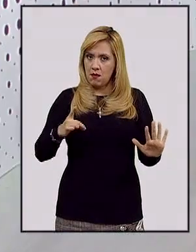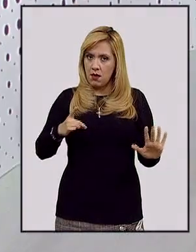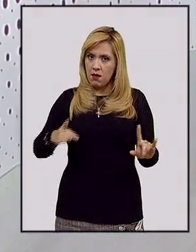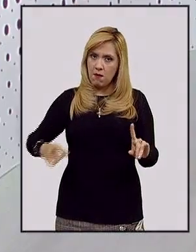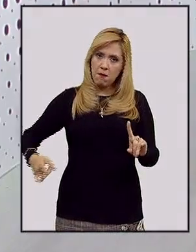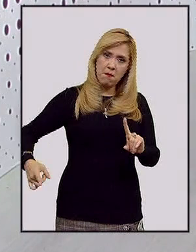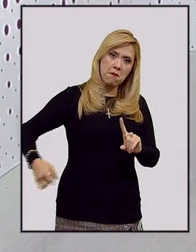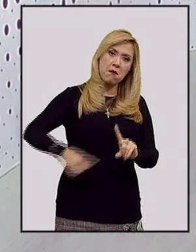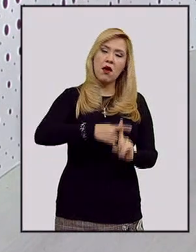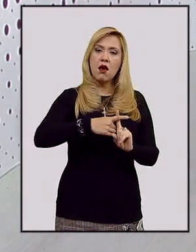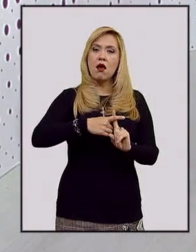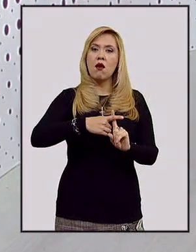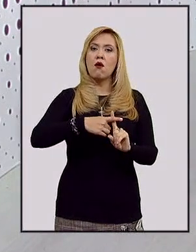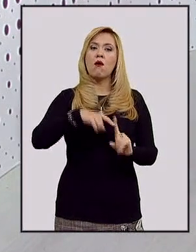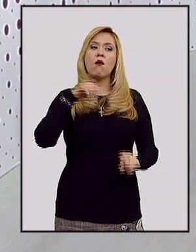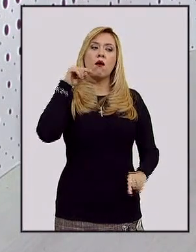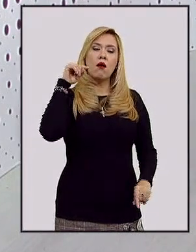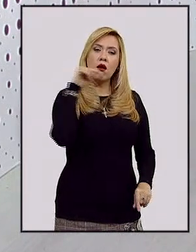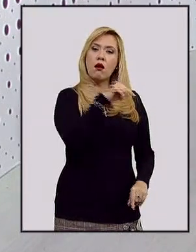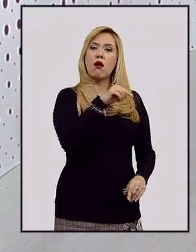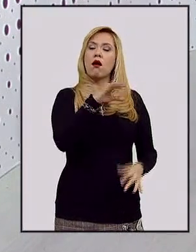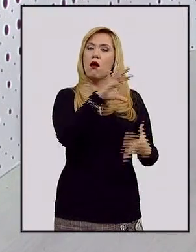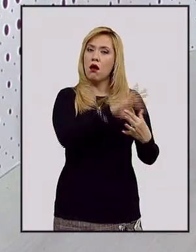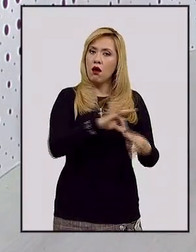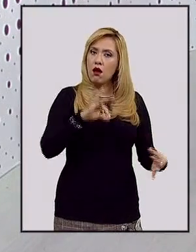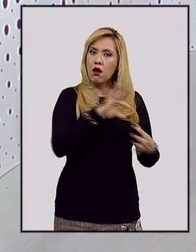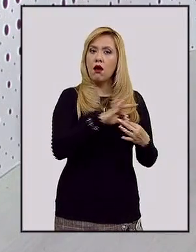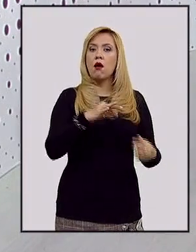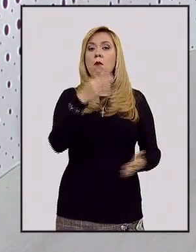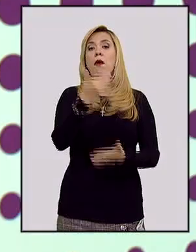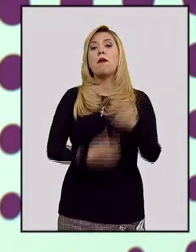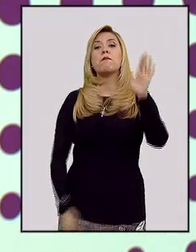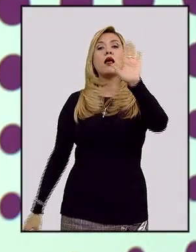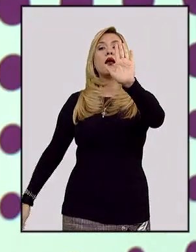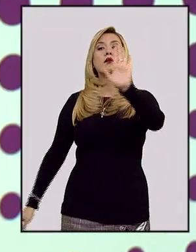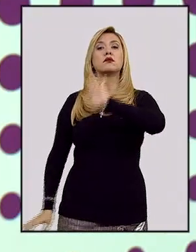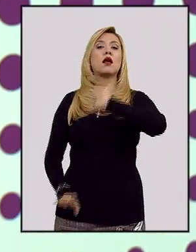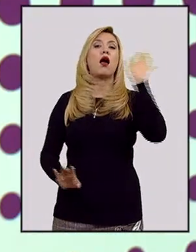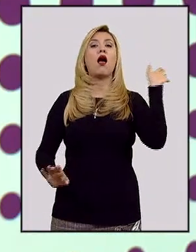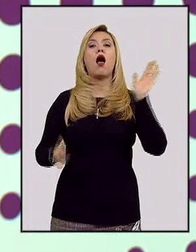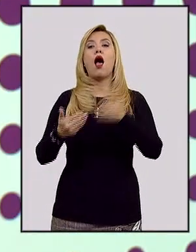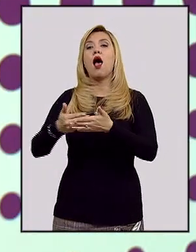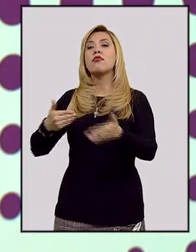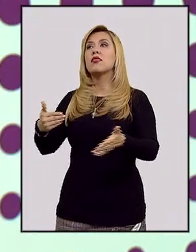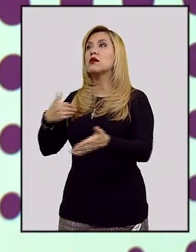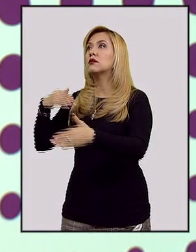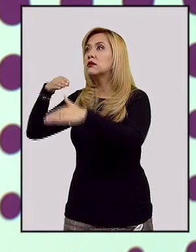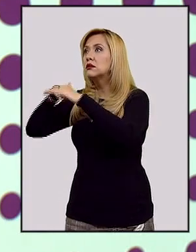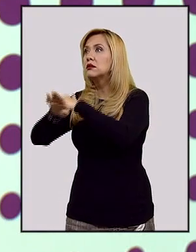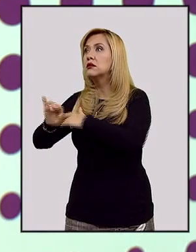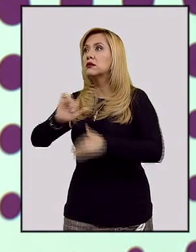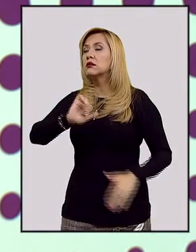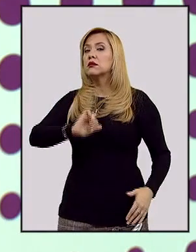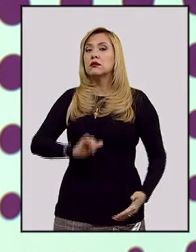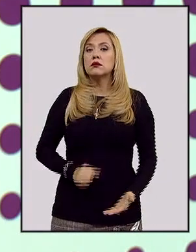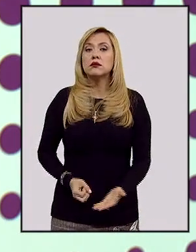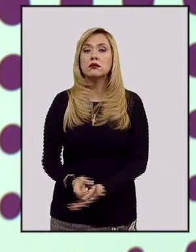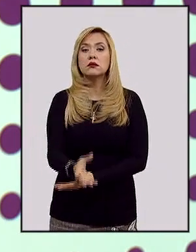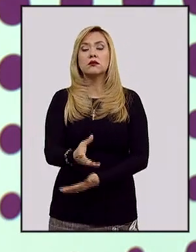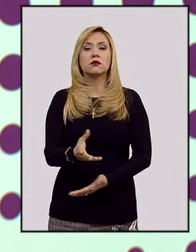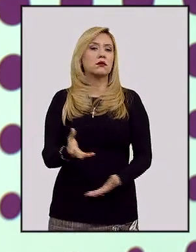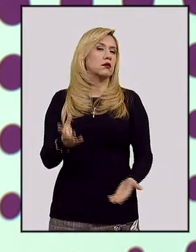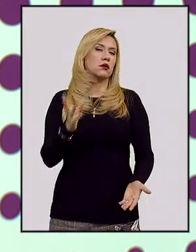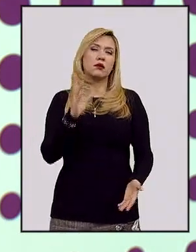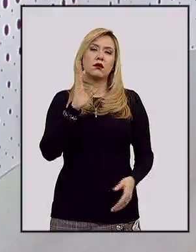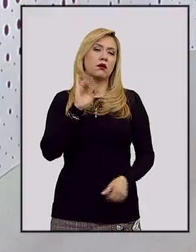determinados requisitos y tiene que haber, es un proceso, no es un papel que se firma antes de entrar al quirófano a parir. Por supuesto,